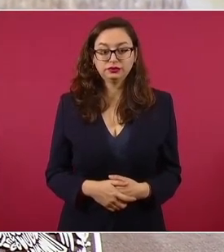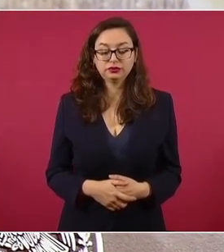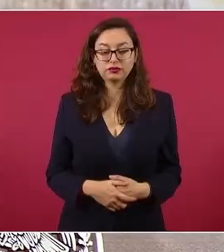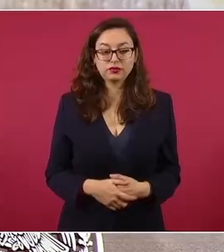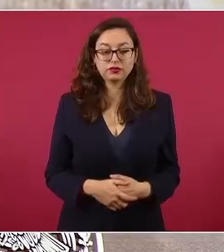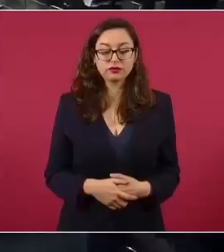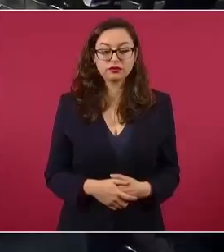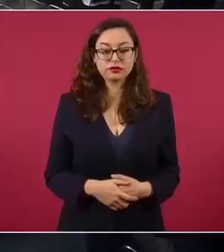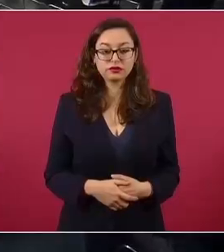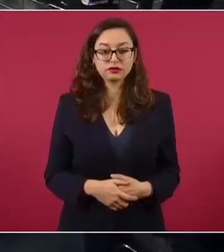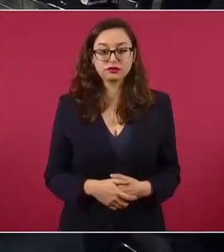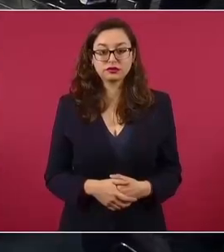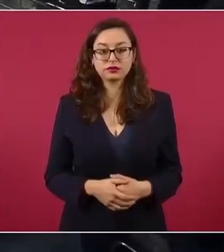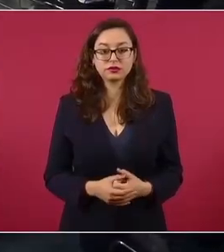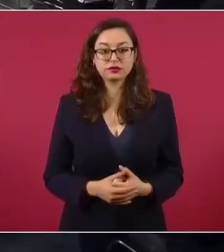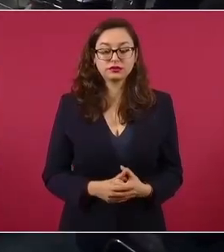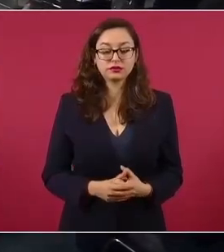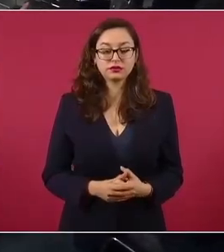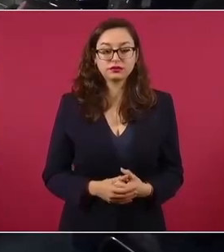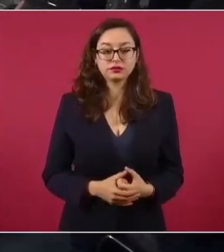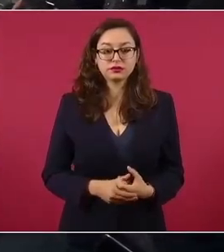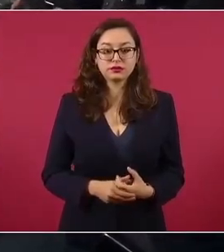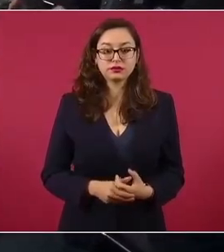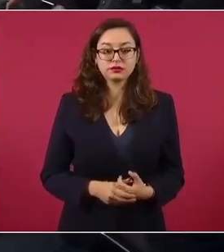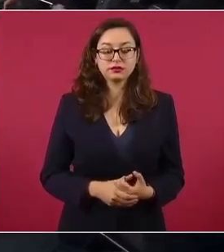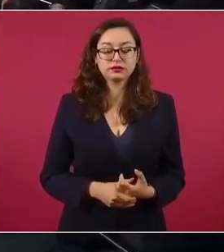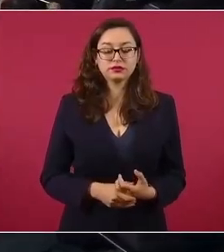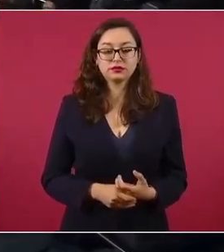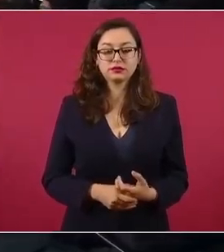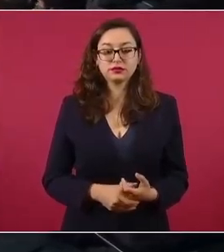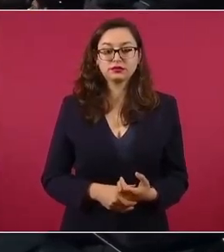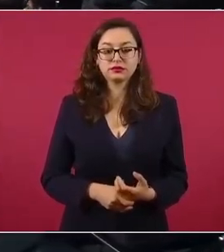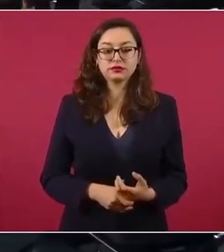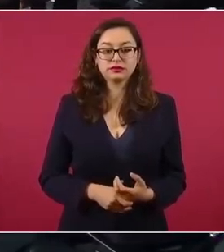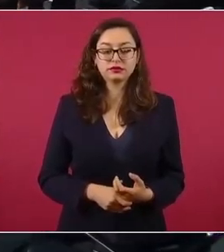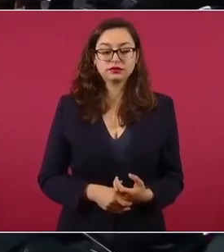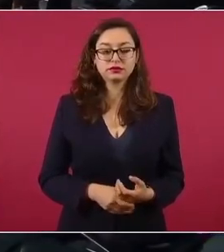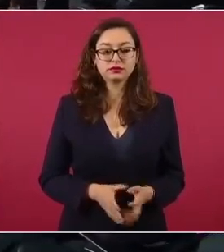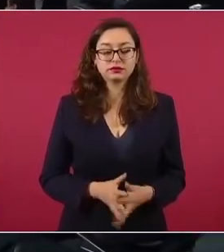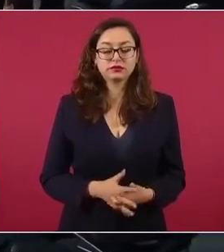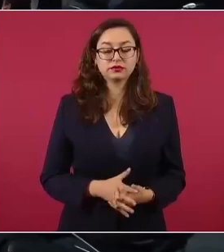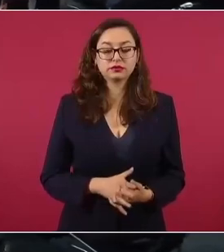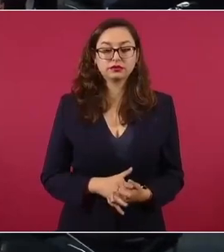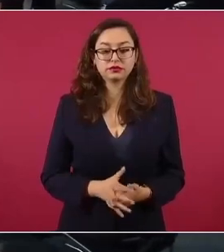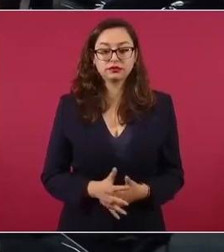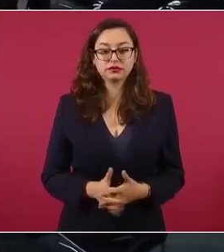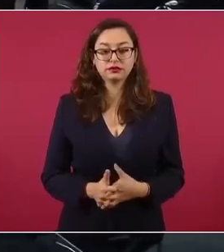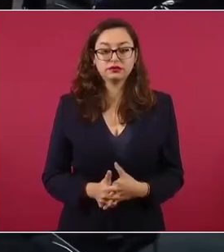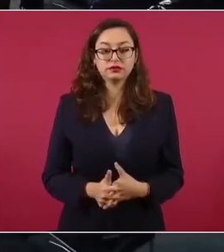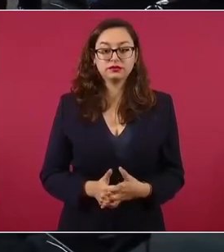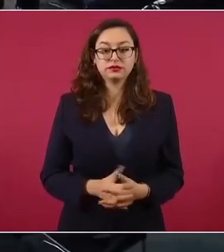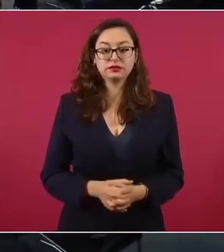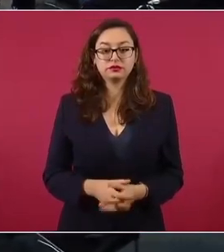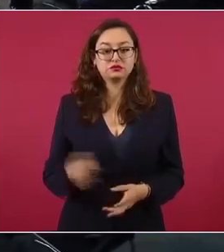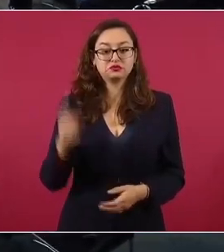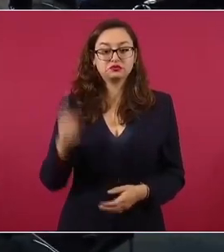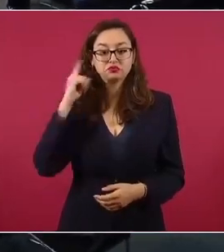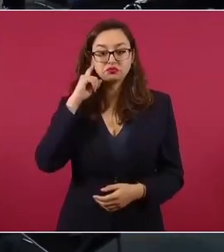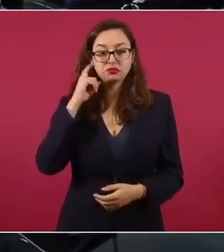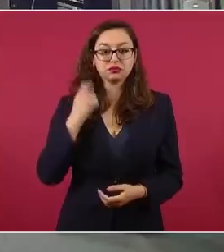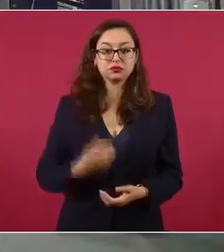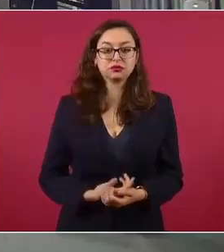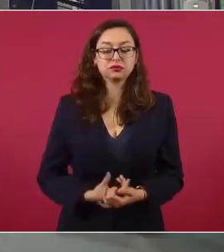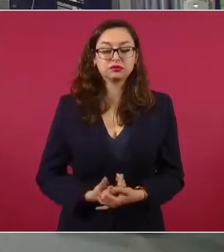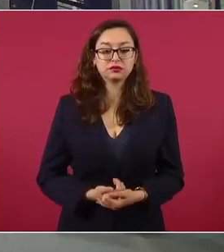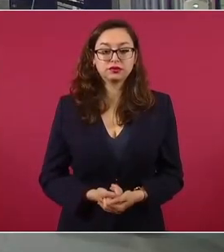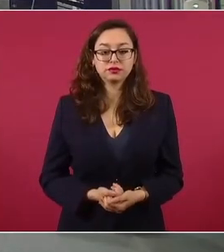idea de quitar la palabra, eliminar los sobres, es decir, estos organismos públicos locales, a poner la palabra en esta iniciativa,